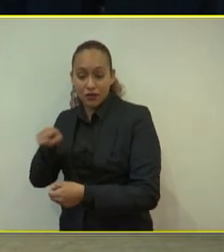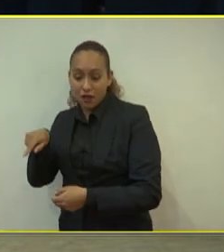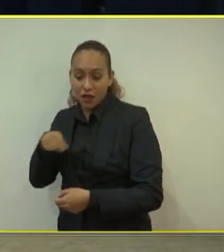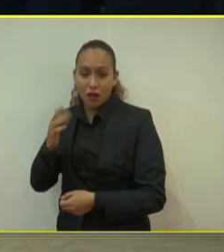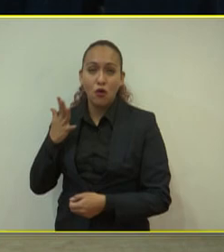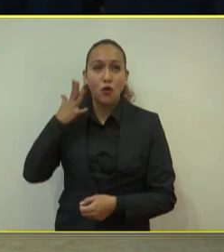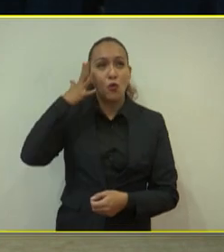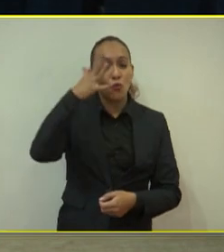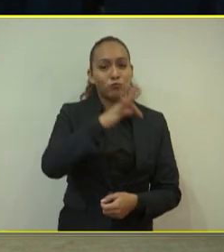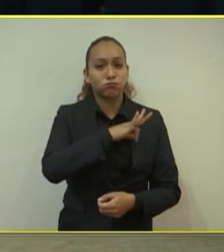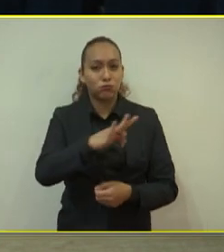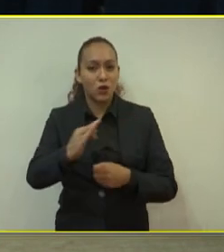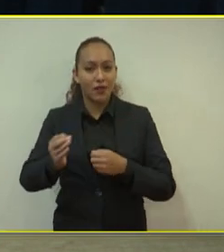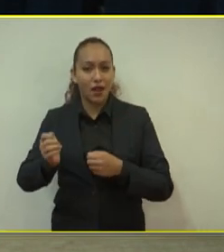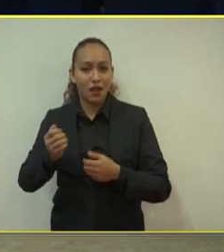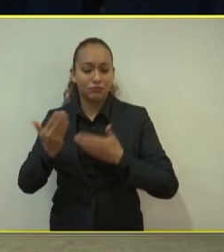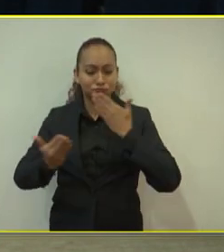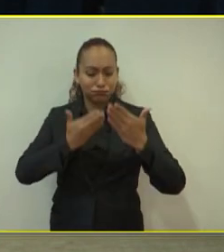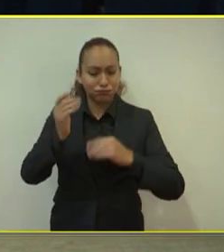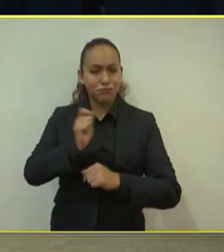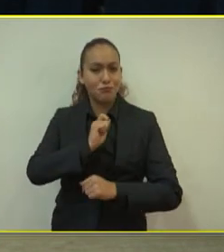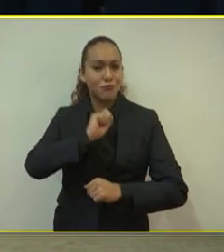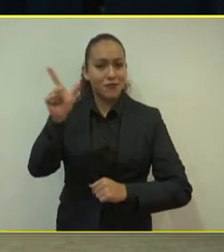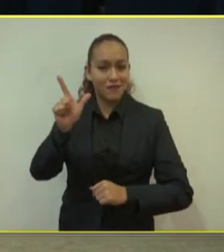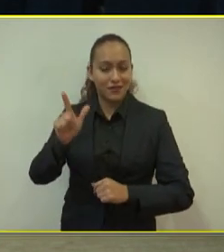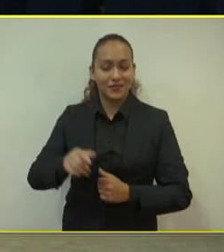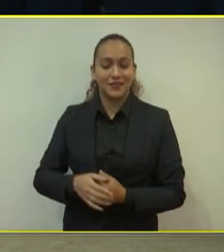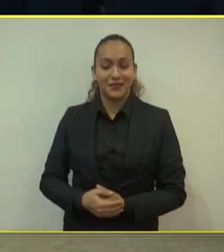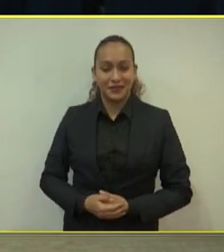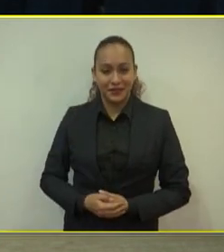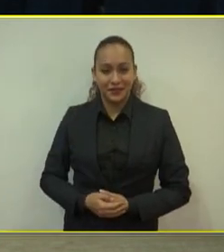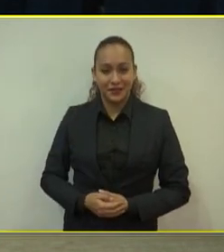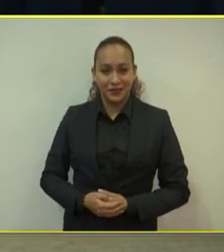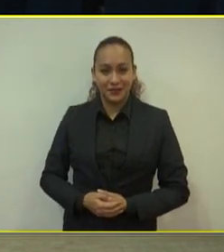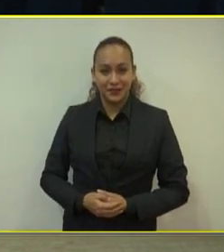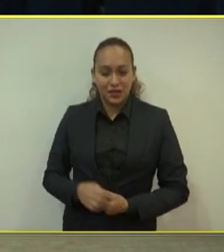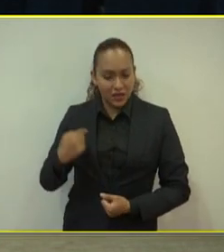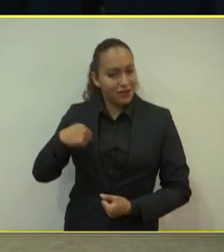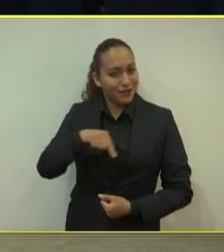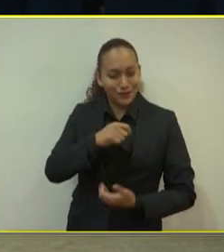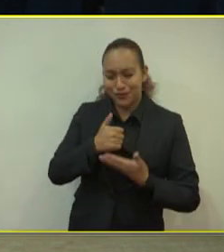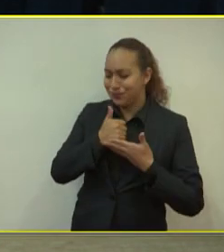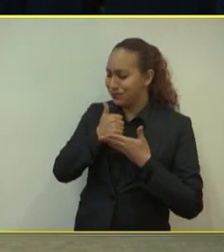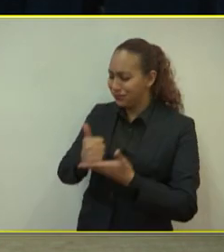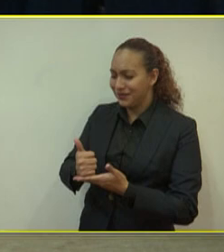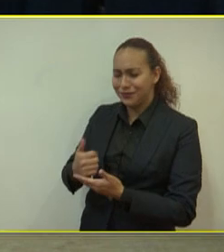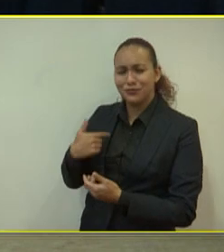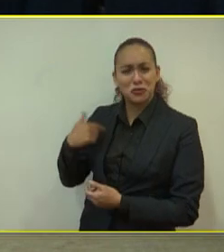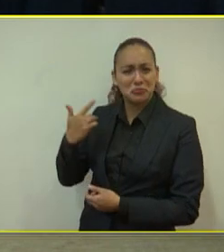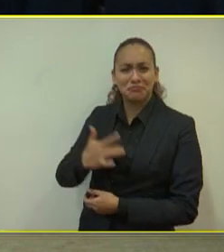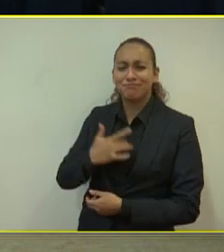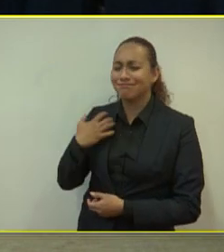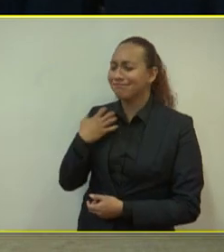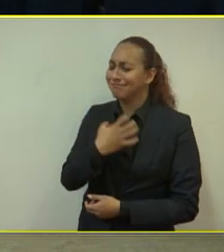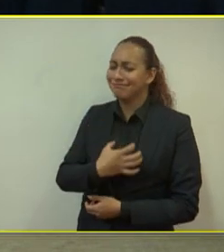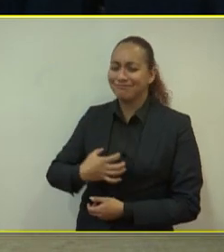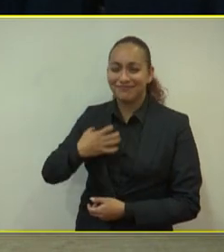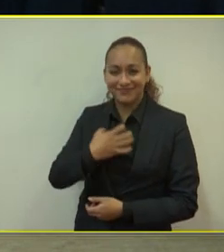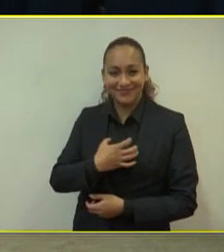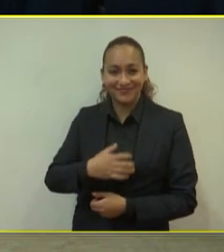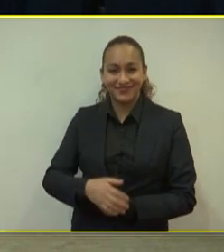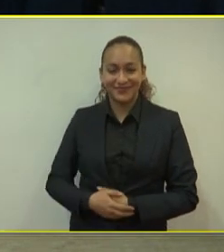hijos lo poco o mucho que sabemos. Ponemos nuestro mejor esfuerzo, ya todo lo